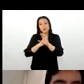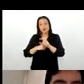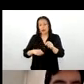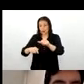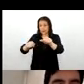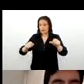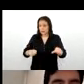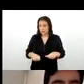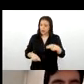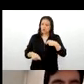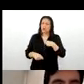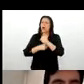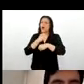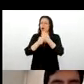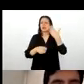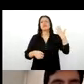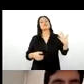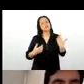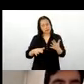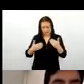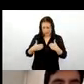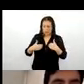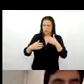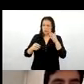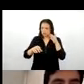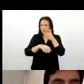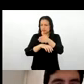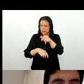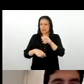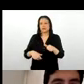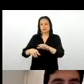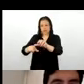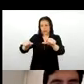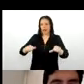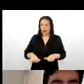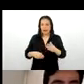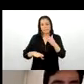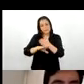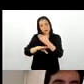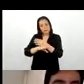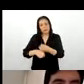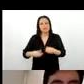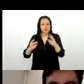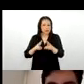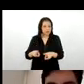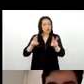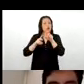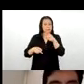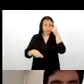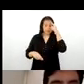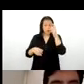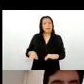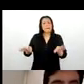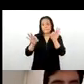nosotros desde hace algunos años tenemos ya injerencia en este sector y bueno, lo estamos poniendo poco a poco en valor y nos parece muy importante que